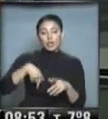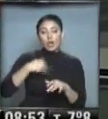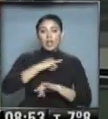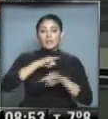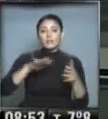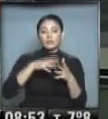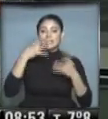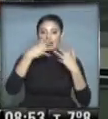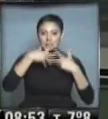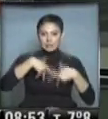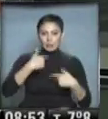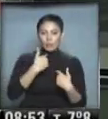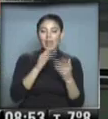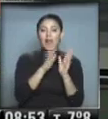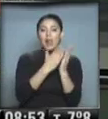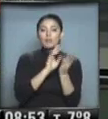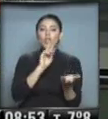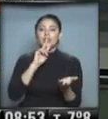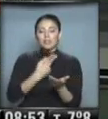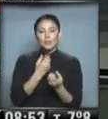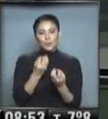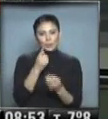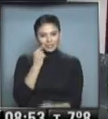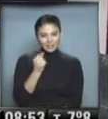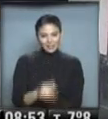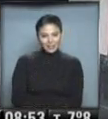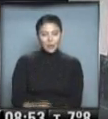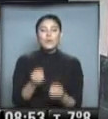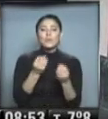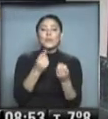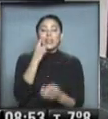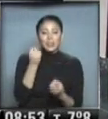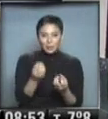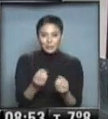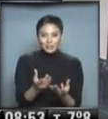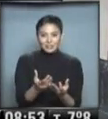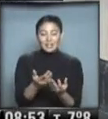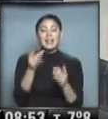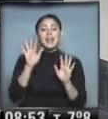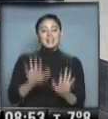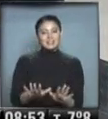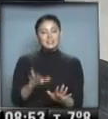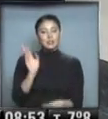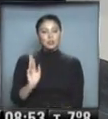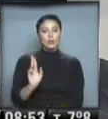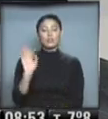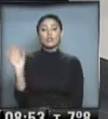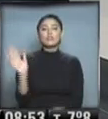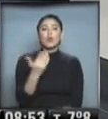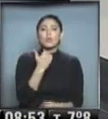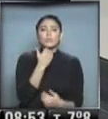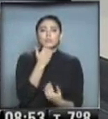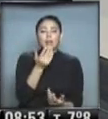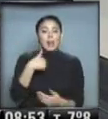recaptcha para traducir libros esteban buen día día muy buenos días cómo están así es roberto estamos todos sin